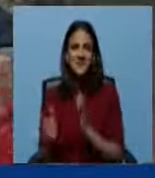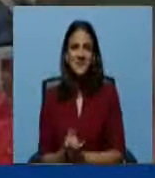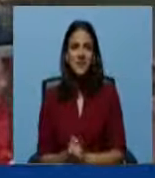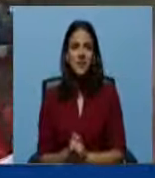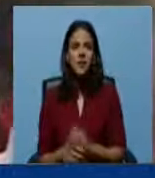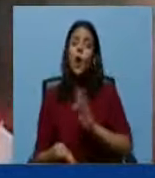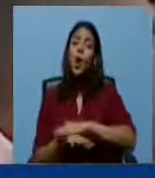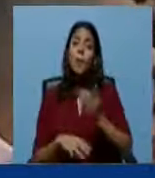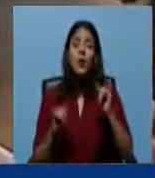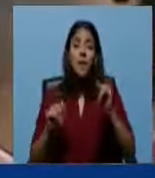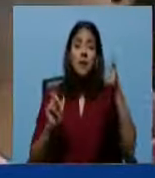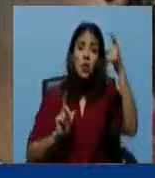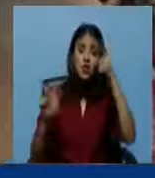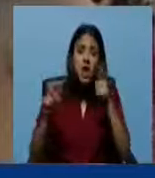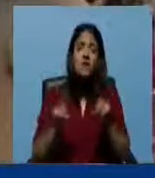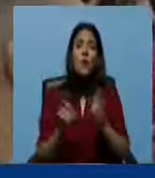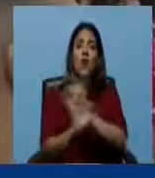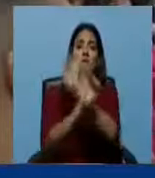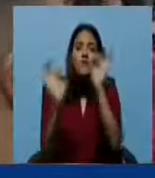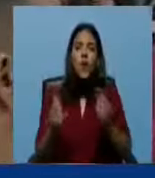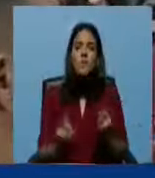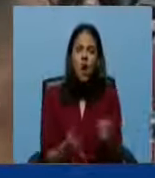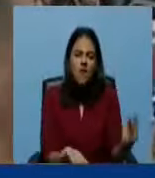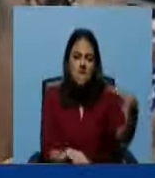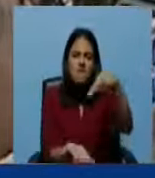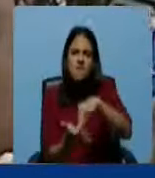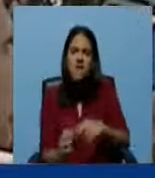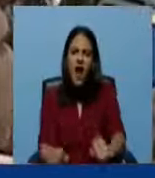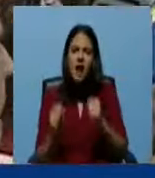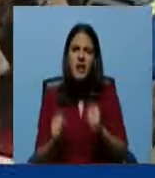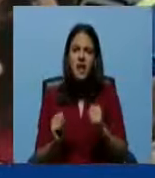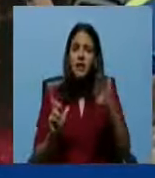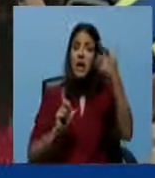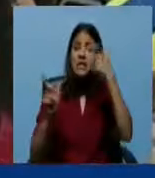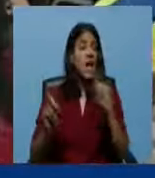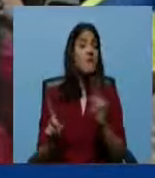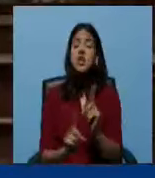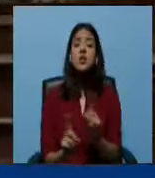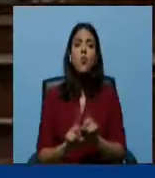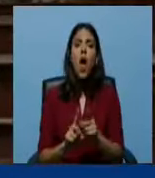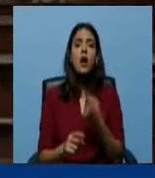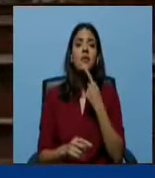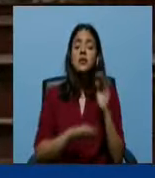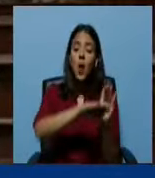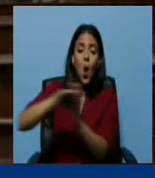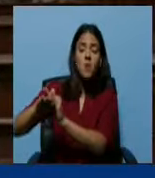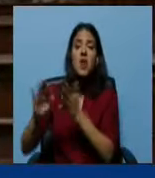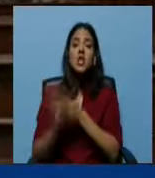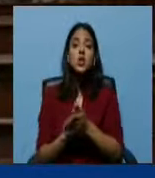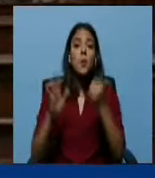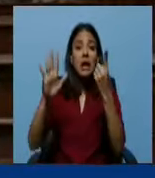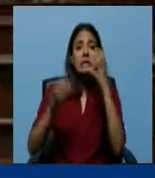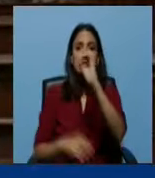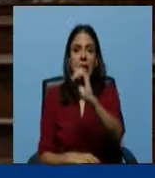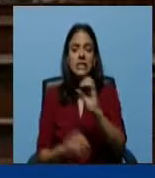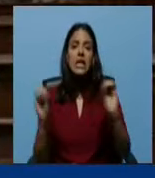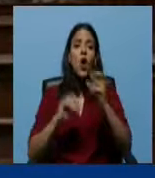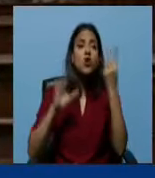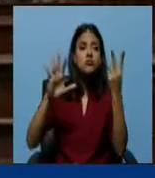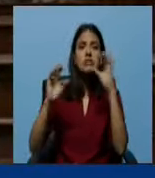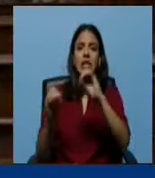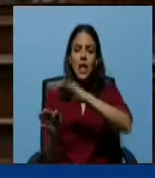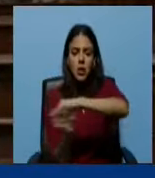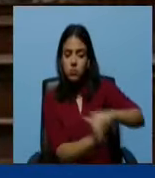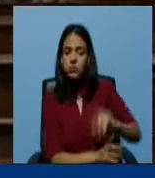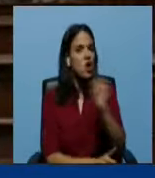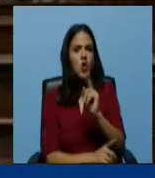Porque Chávez de manera valiente... Chávez no negó a la generación de los 60 ni los 70, los reivindicó